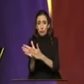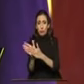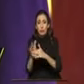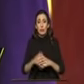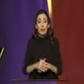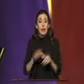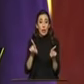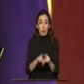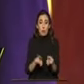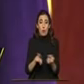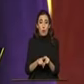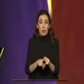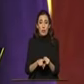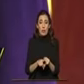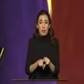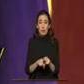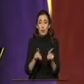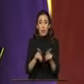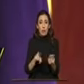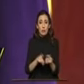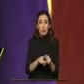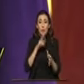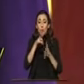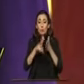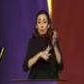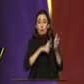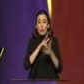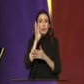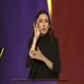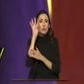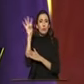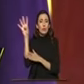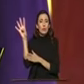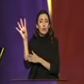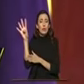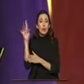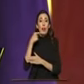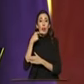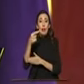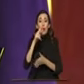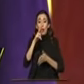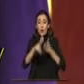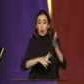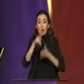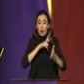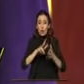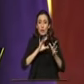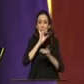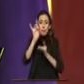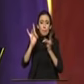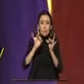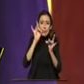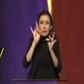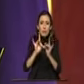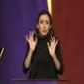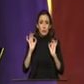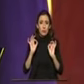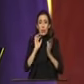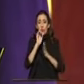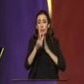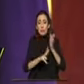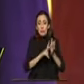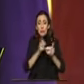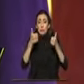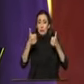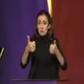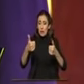descarrilamos. Imaginémonos un tren así. Nos mintieron. Nos dijeron que todo funcionaba a la perfección, que tenía vida para